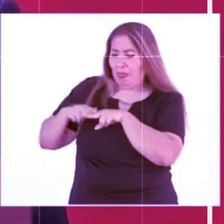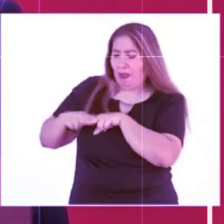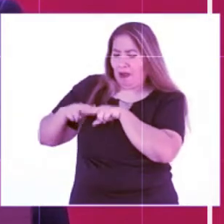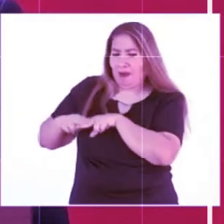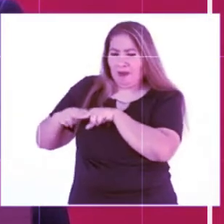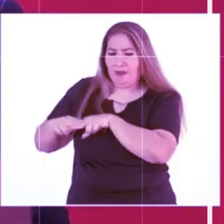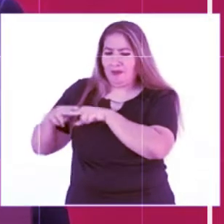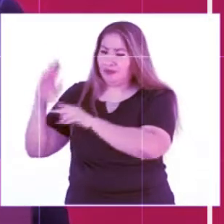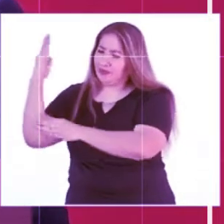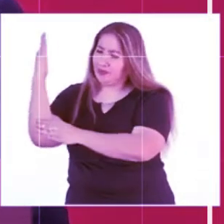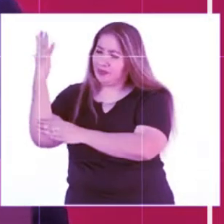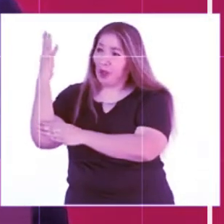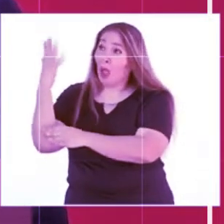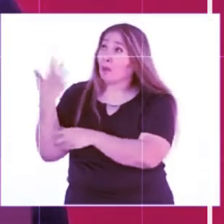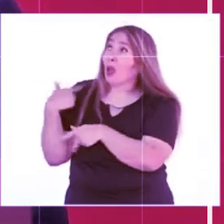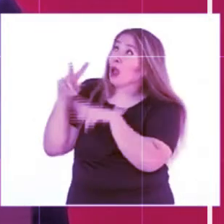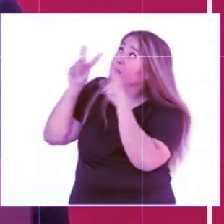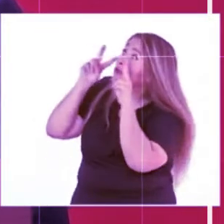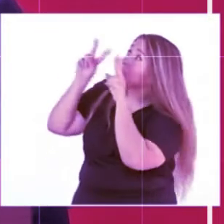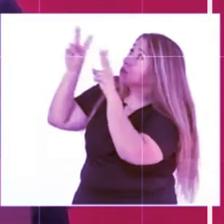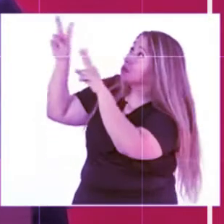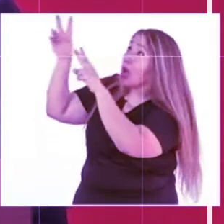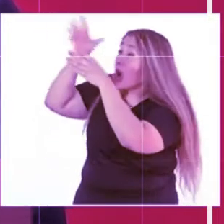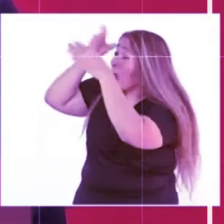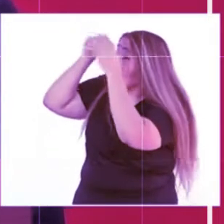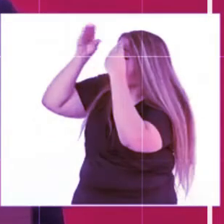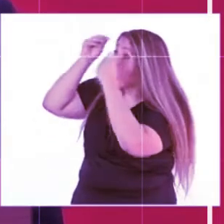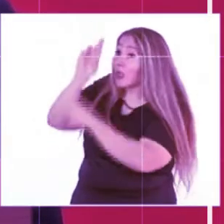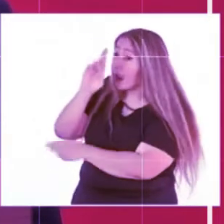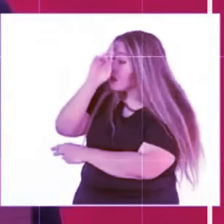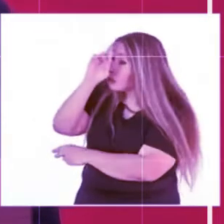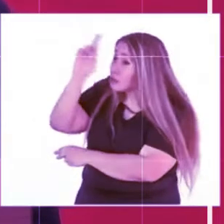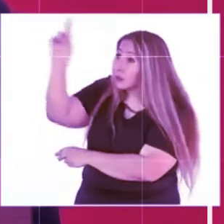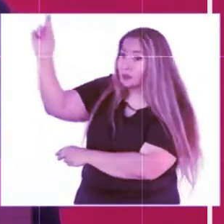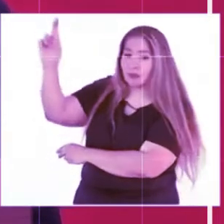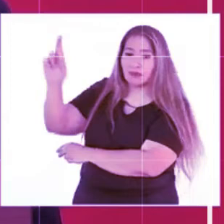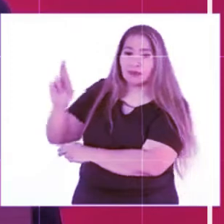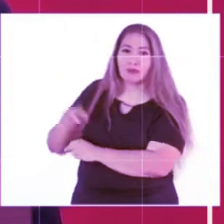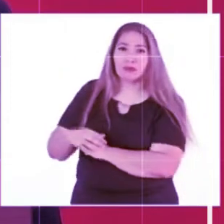tren para que aprendiera a respetar.